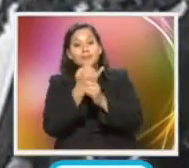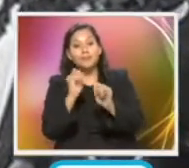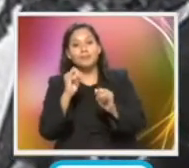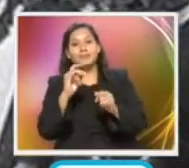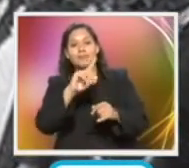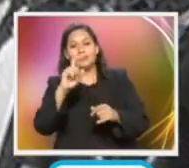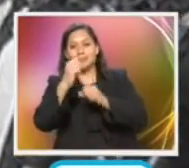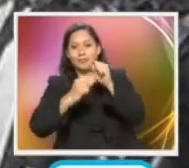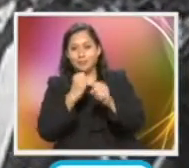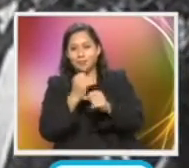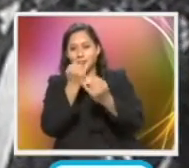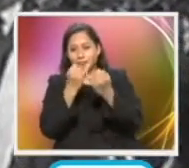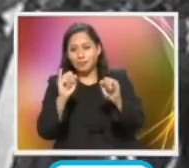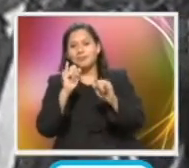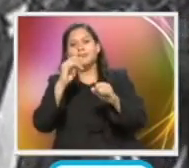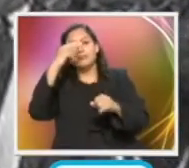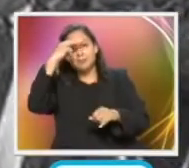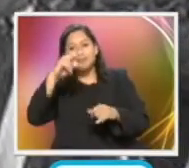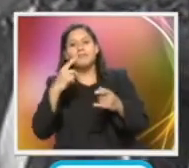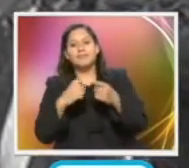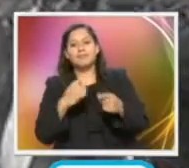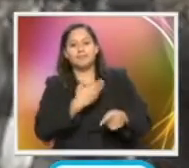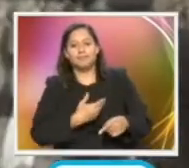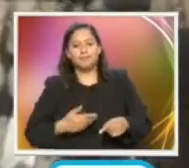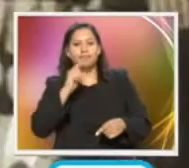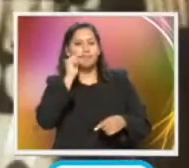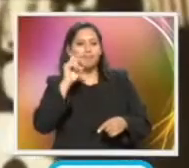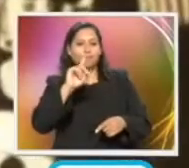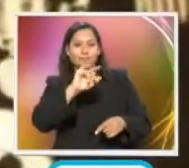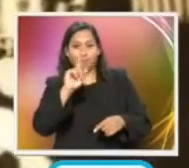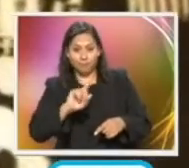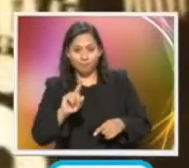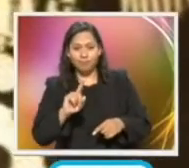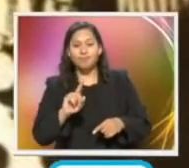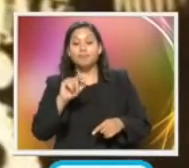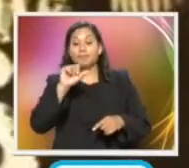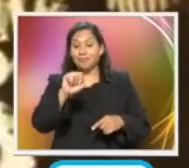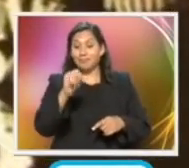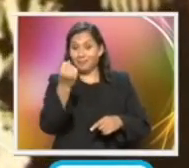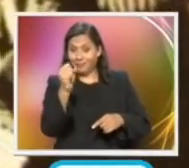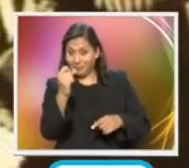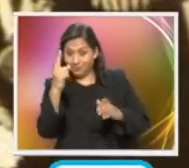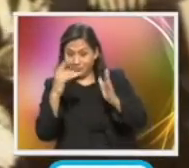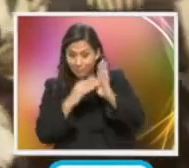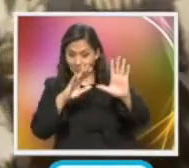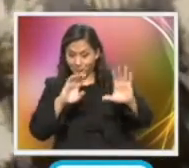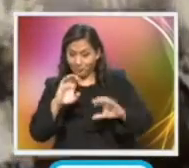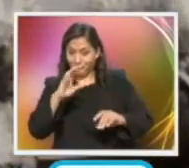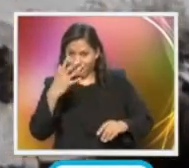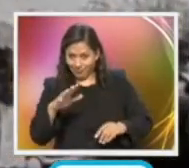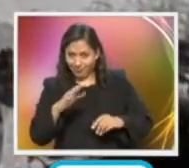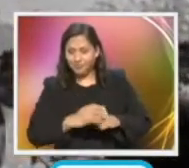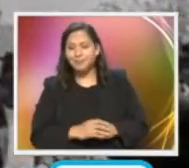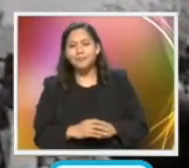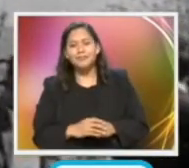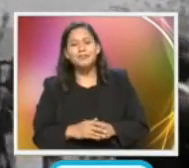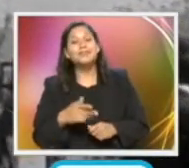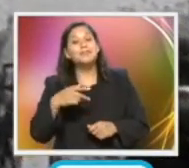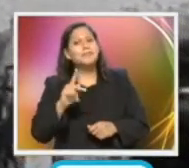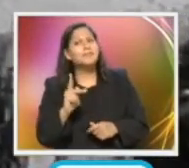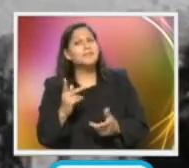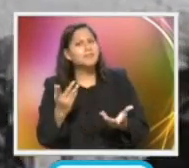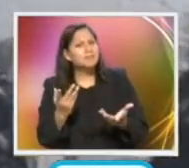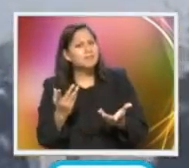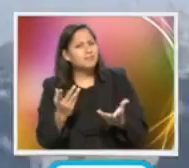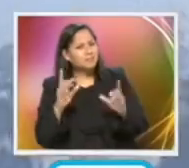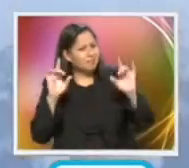de la Independencia de México por el entonces presidente Porfirio Díaz el 16 de septiembre de 1910. Pero, ¿qué tiene